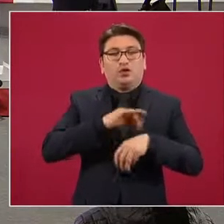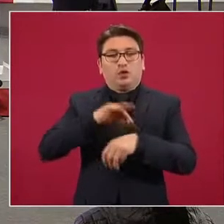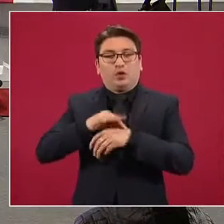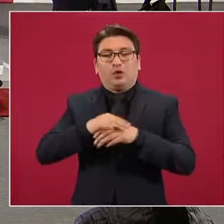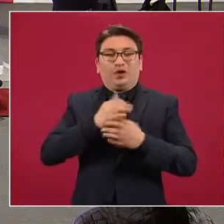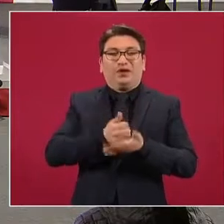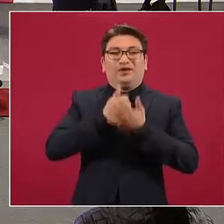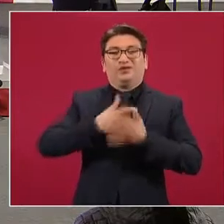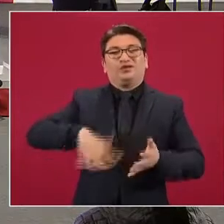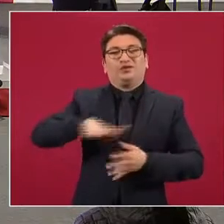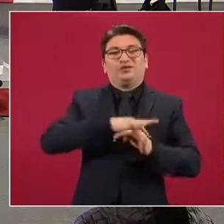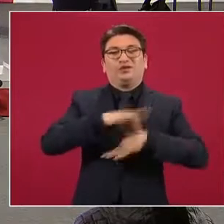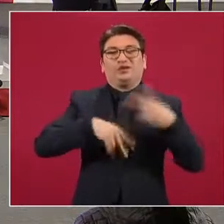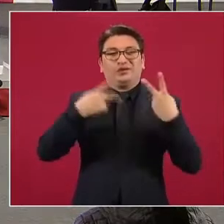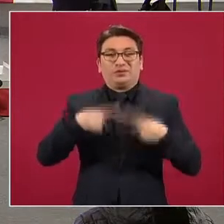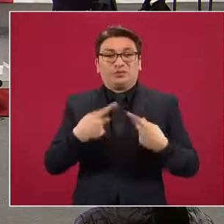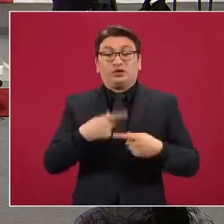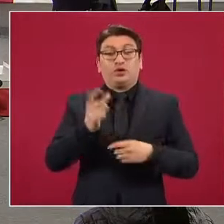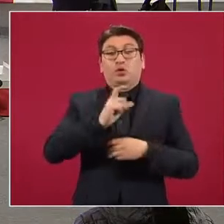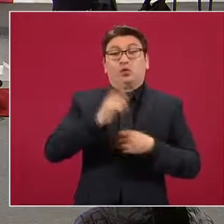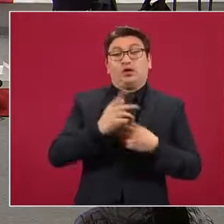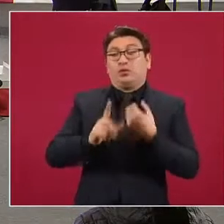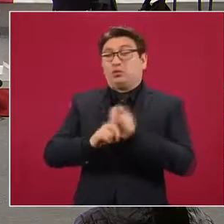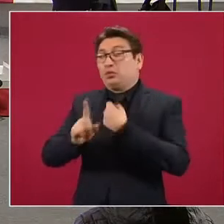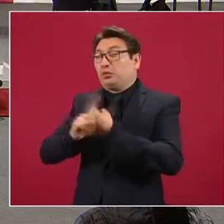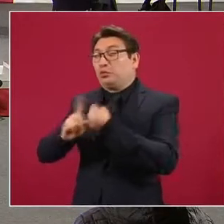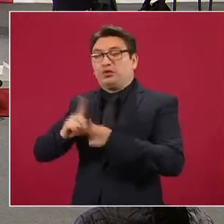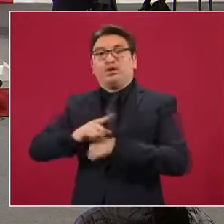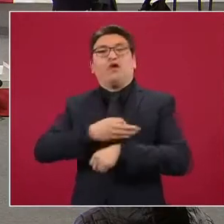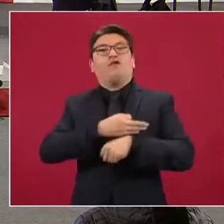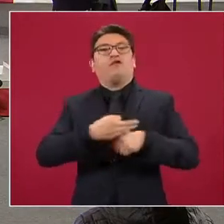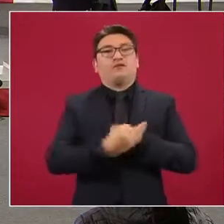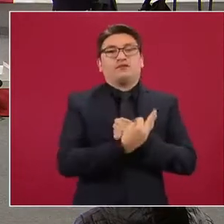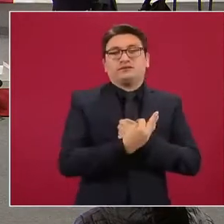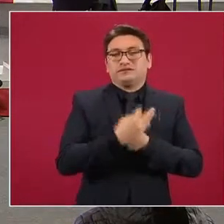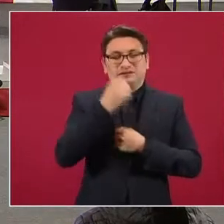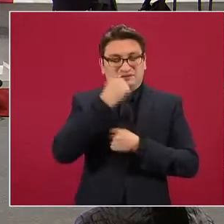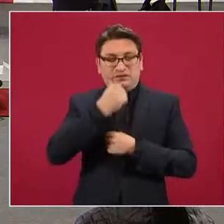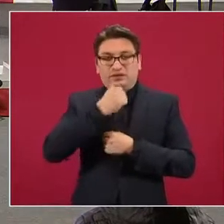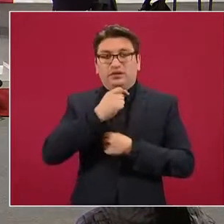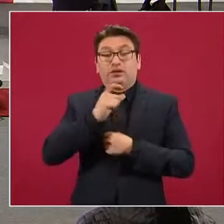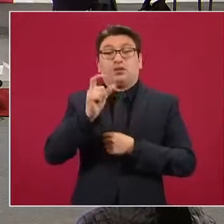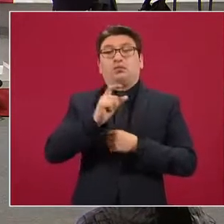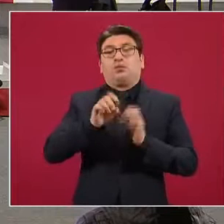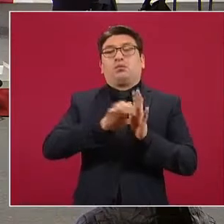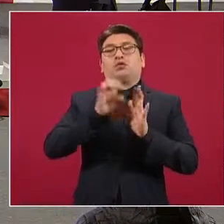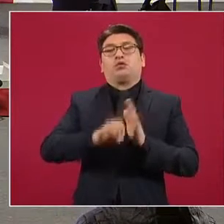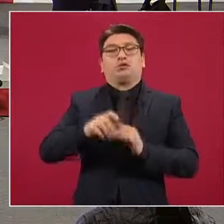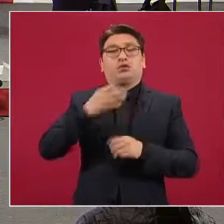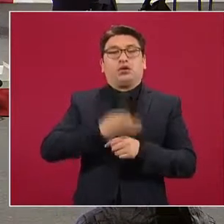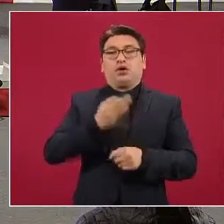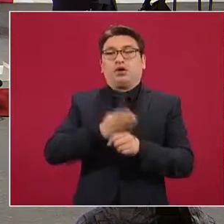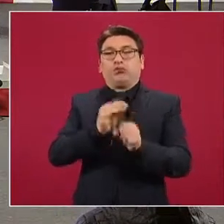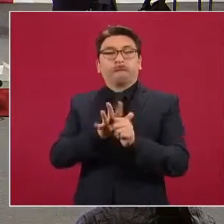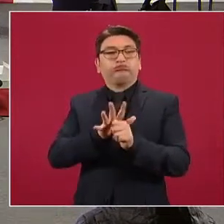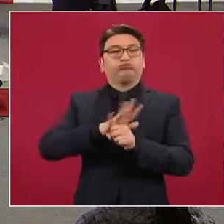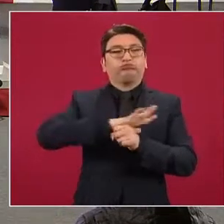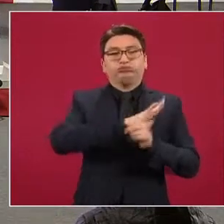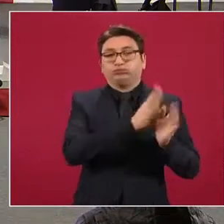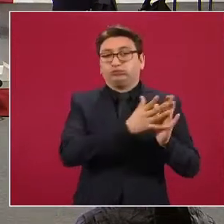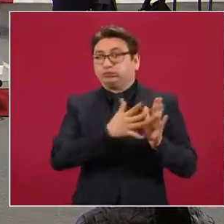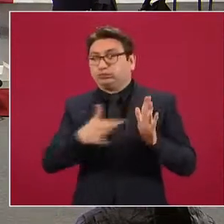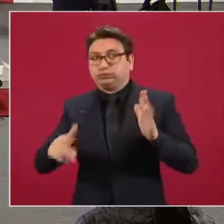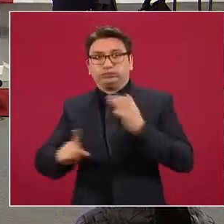los individuos en circunstancias adversas, como se ha evidenciado en la pandemia que enfrentamos hoy en